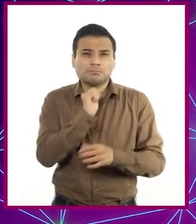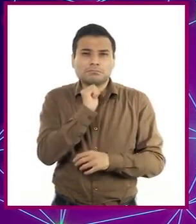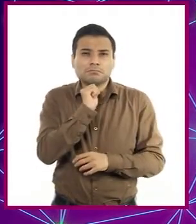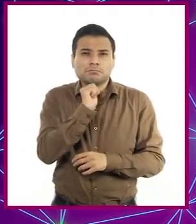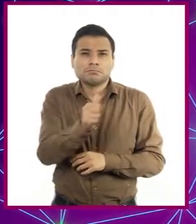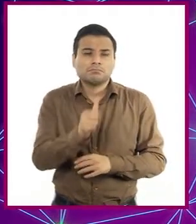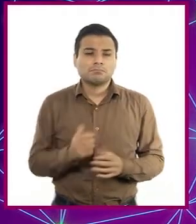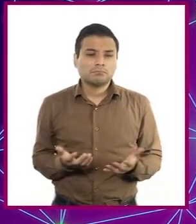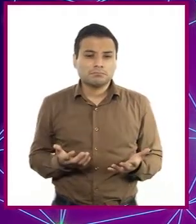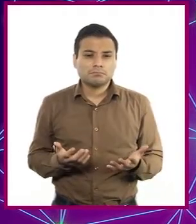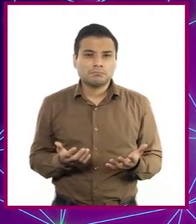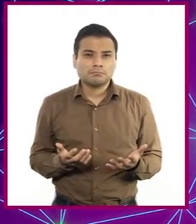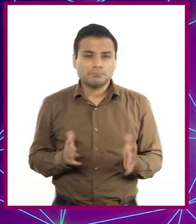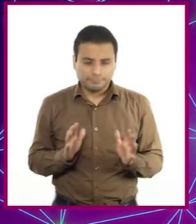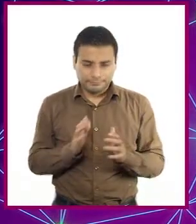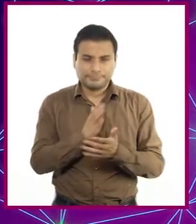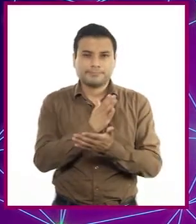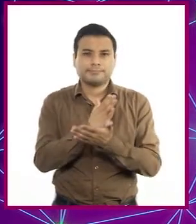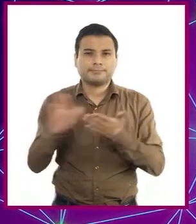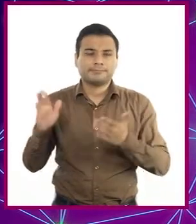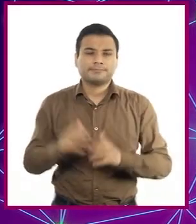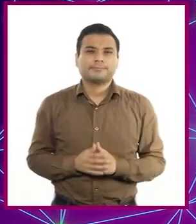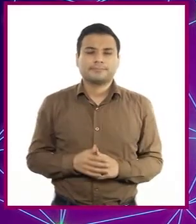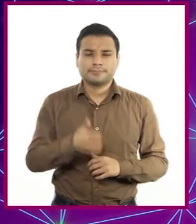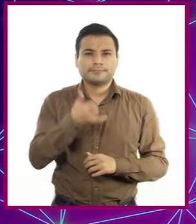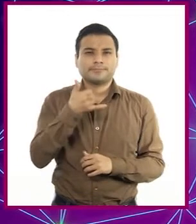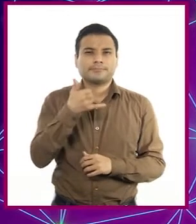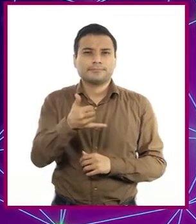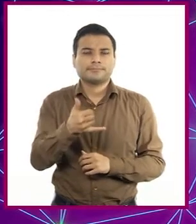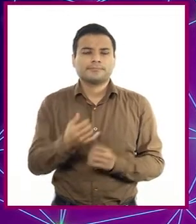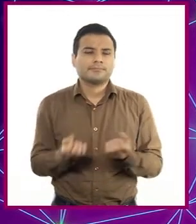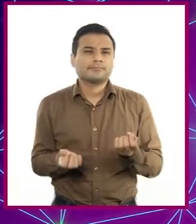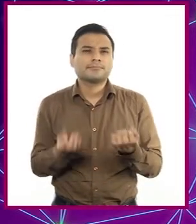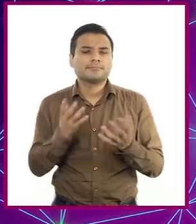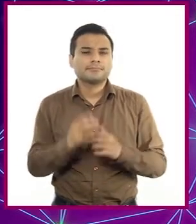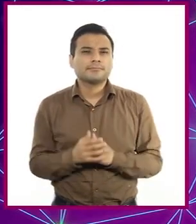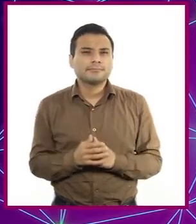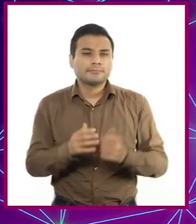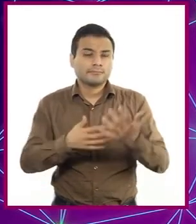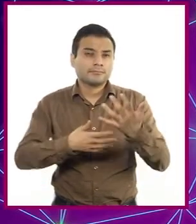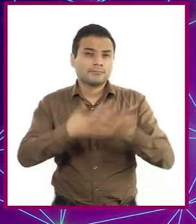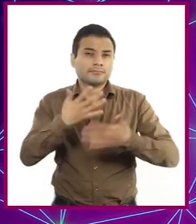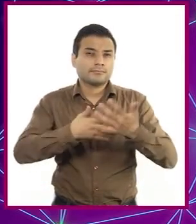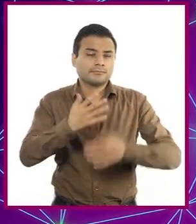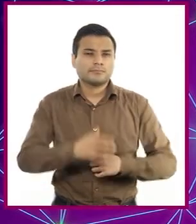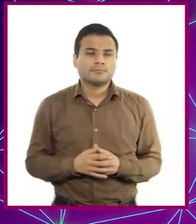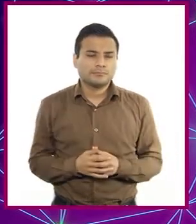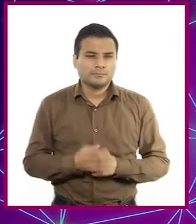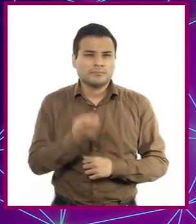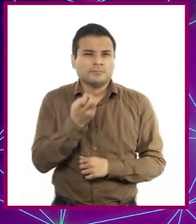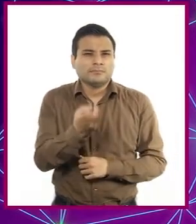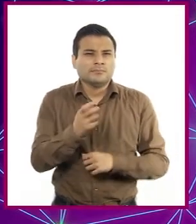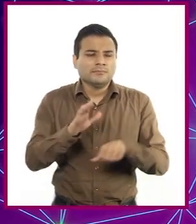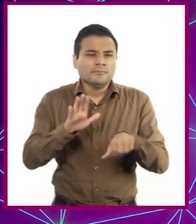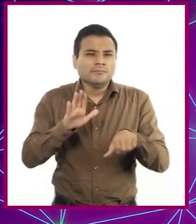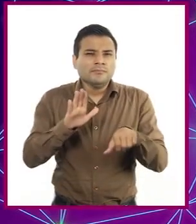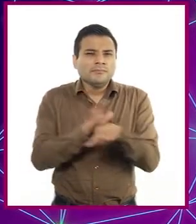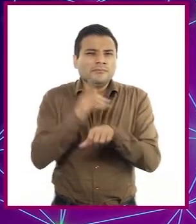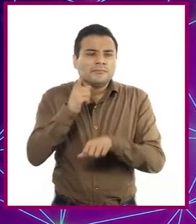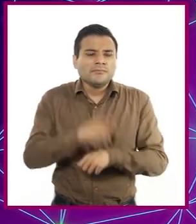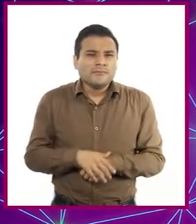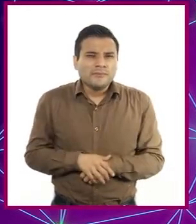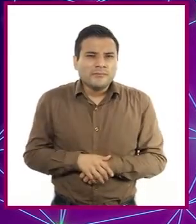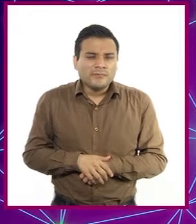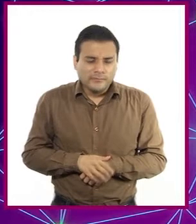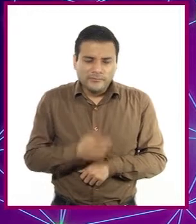3 tarjetas. Por otro lado, el valor de y en esa coordenada es 15, lo que representa un costo de producción